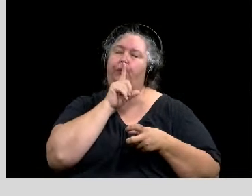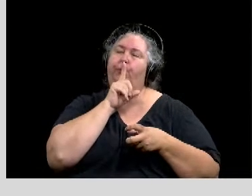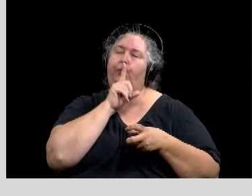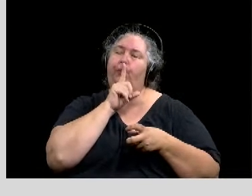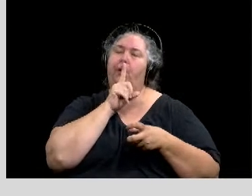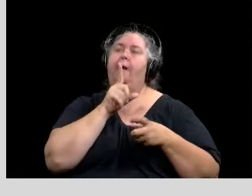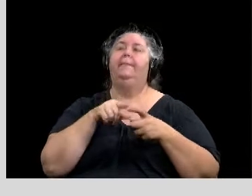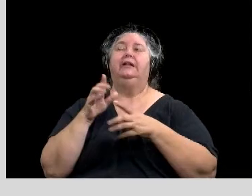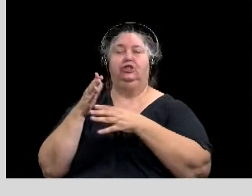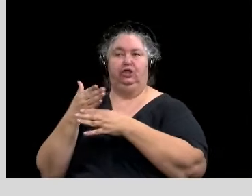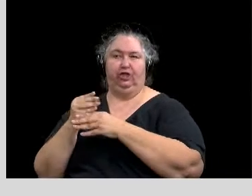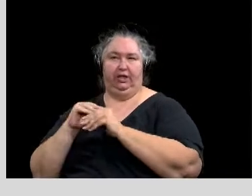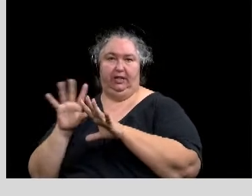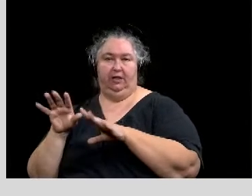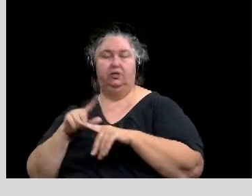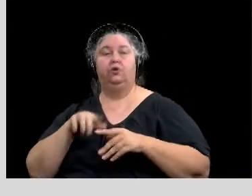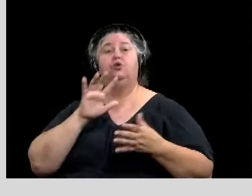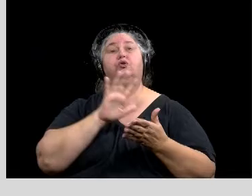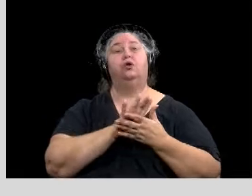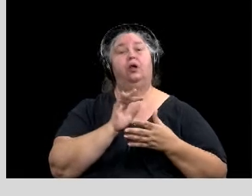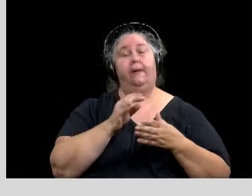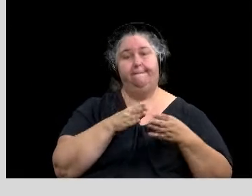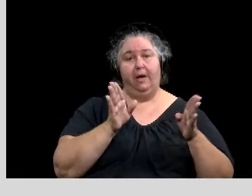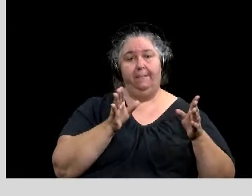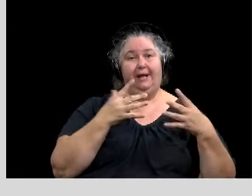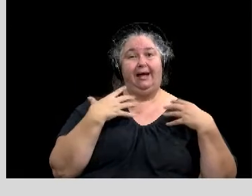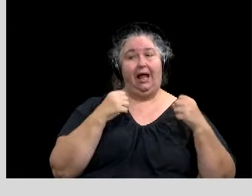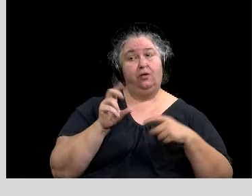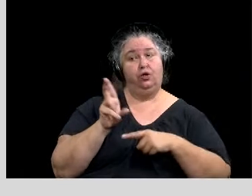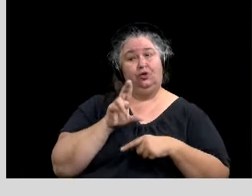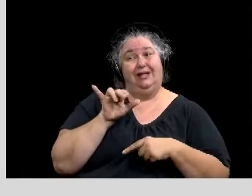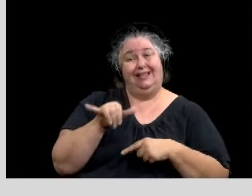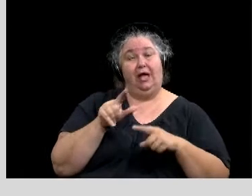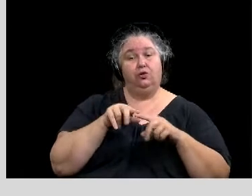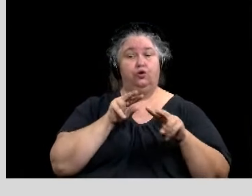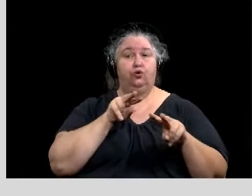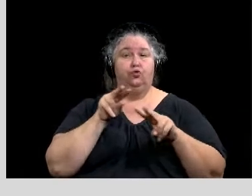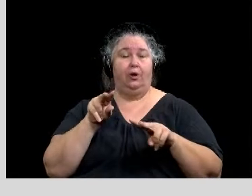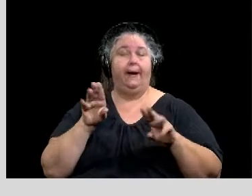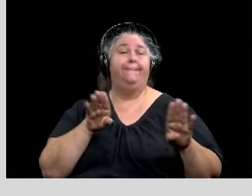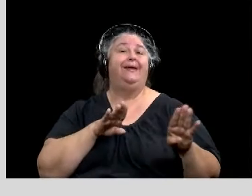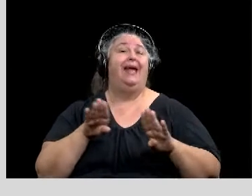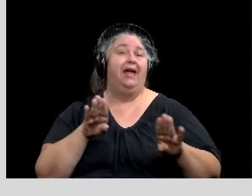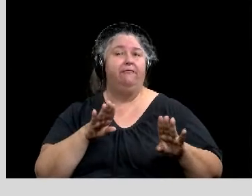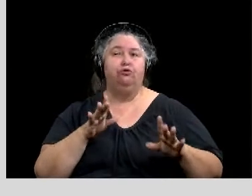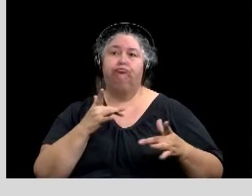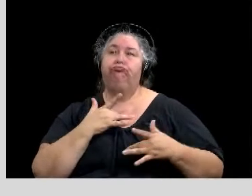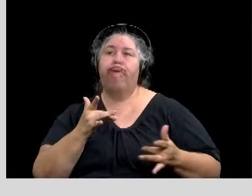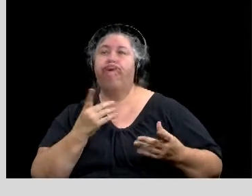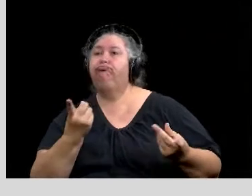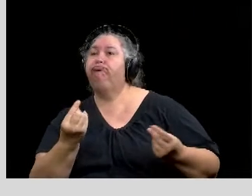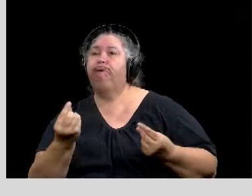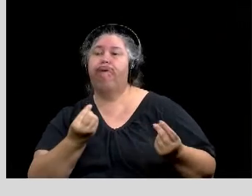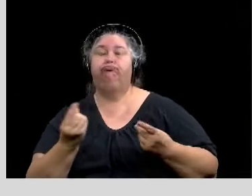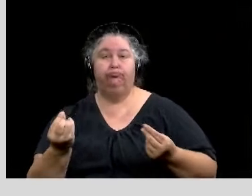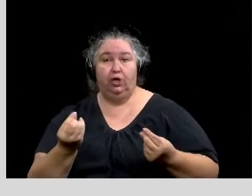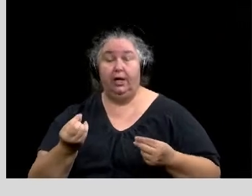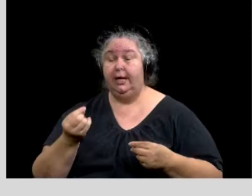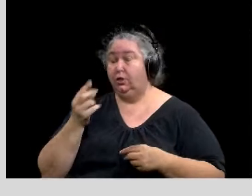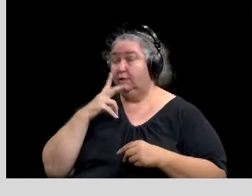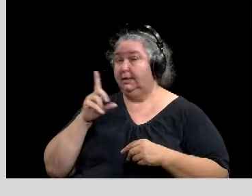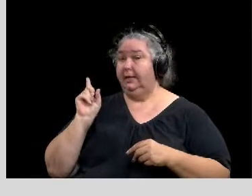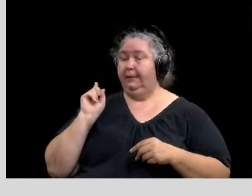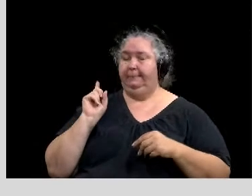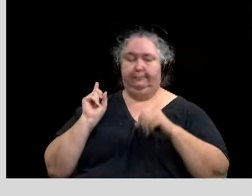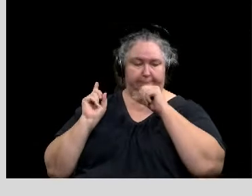compartirlo y así es que la escuela de salud pública están usando